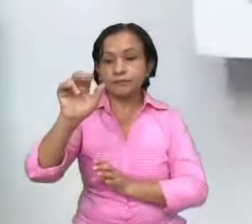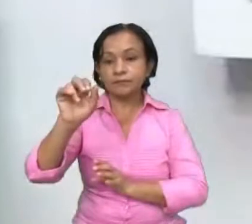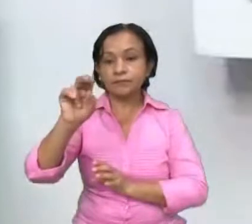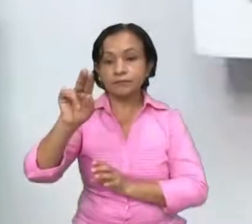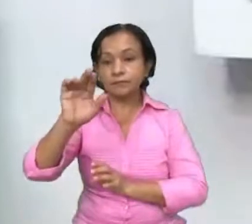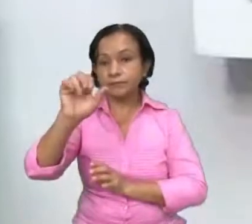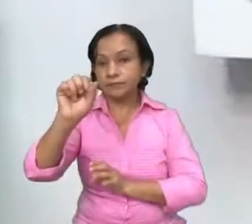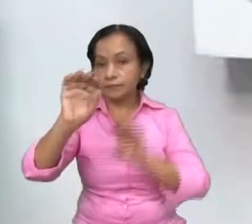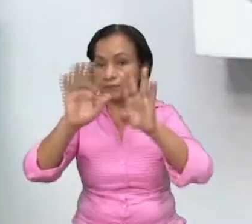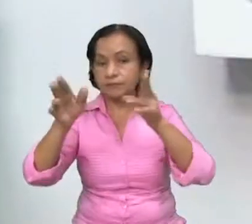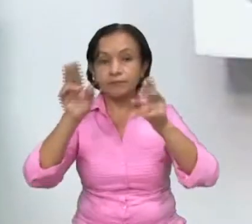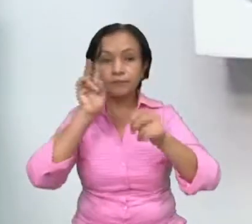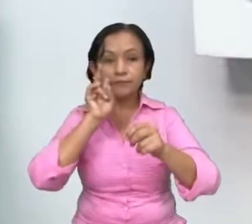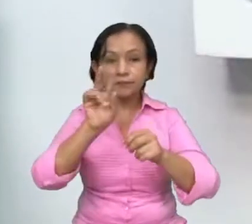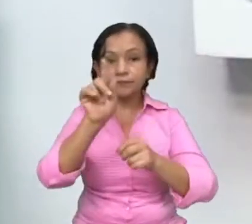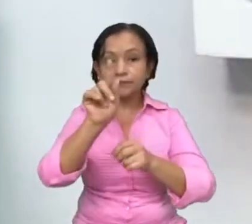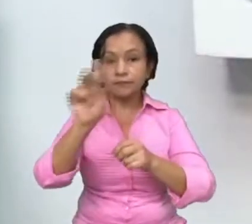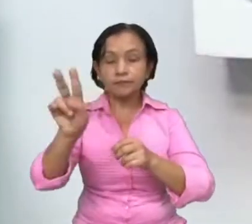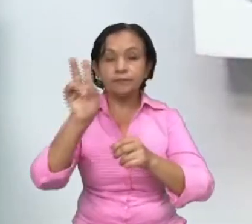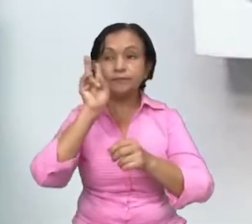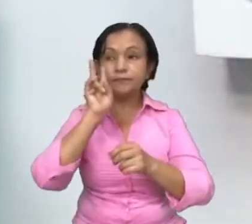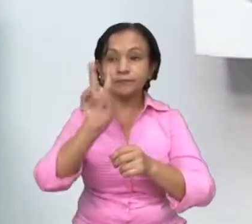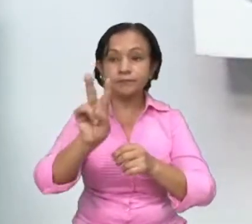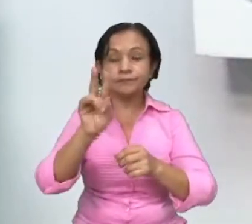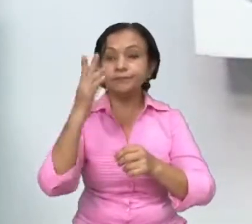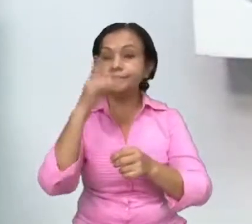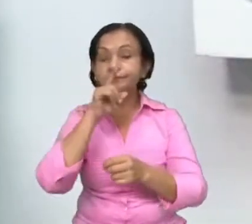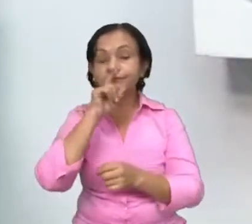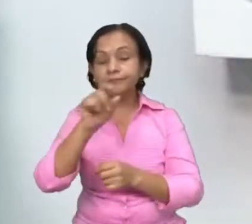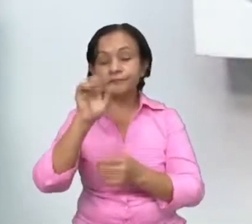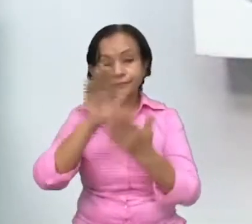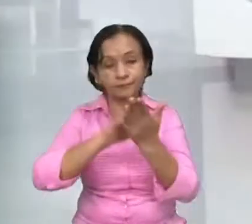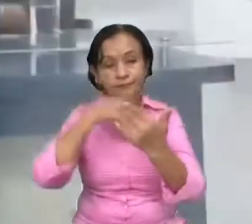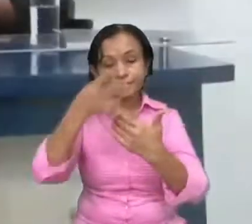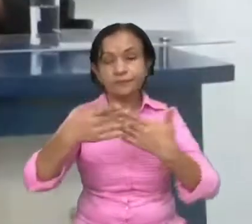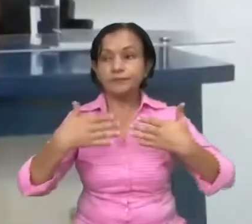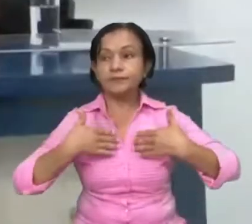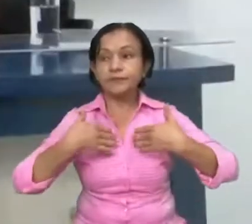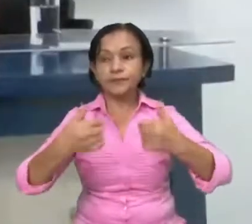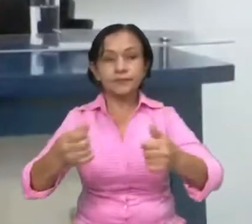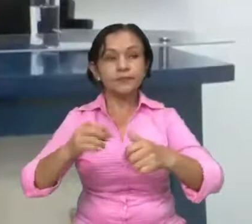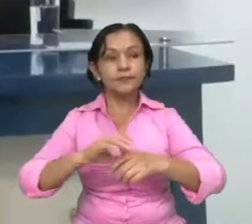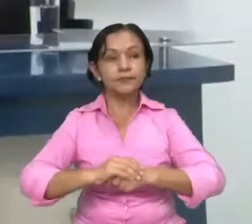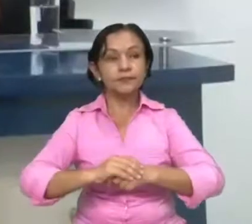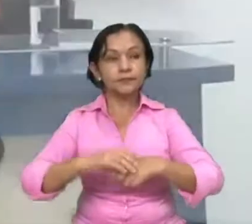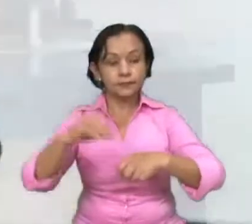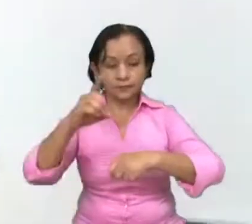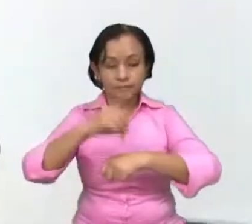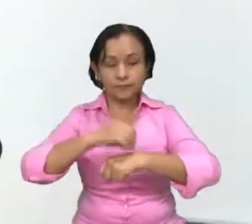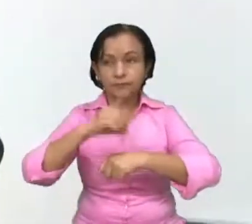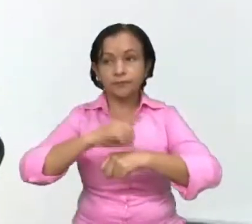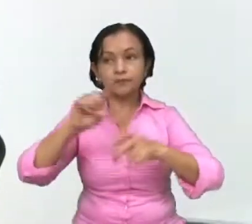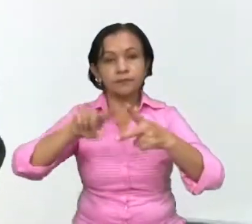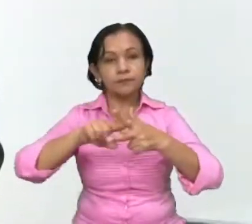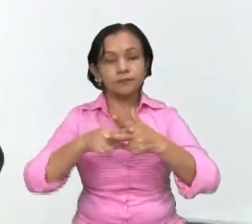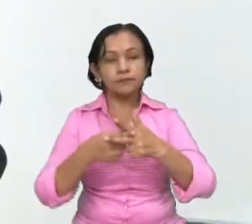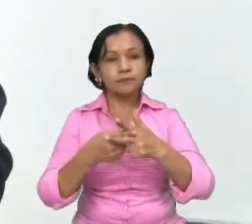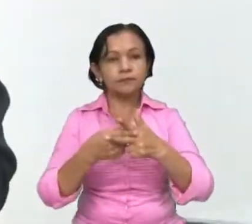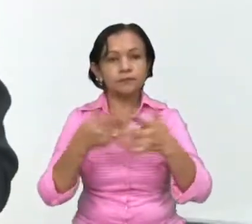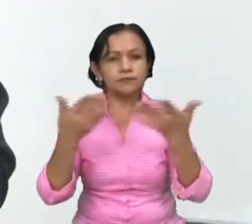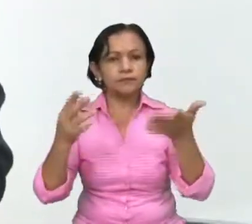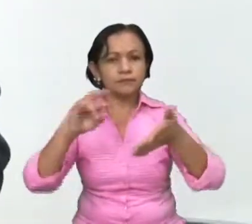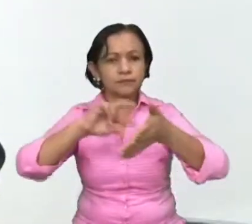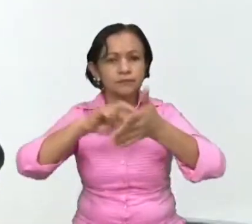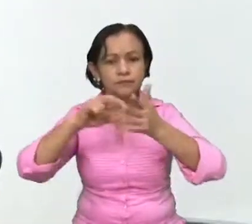televidentes y a todos los que nos ven en este gustado programa de salud. Doctor, a manera de introducción, ¿qué es